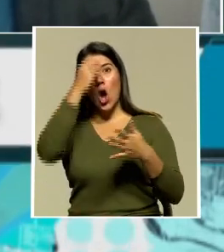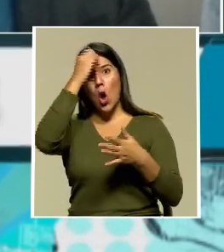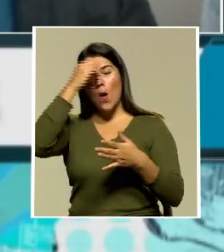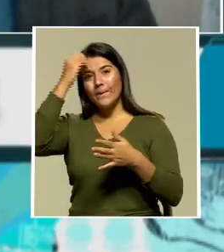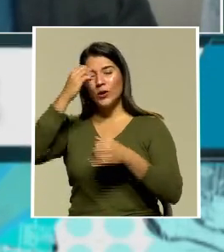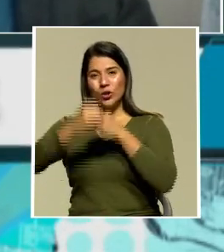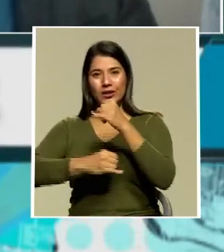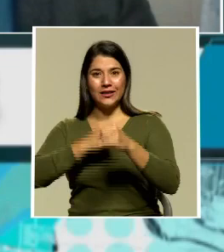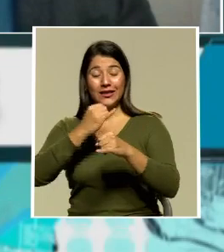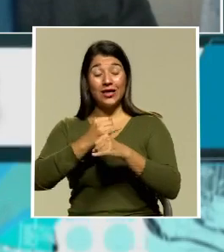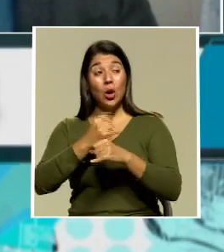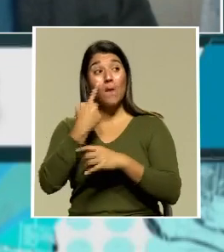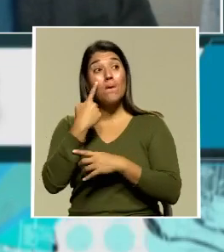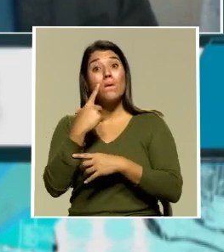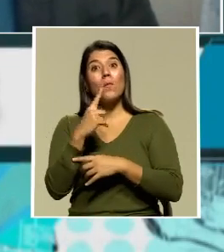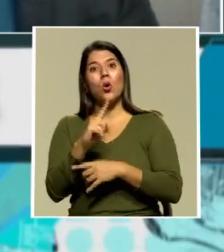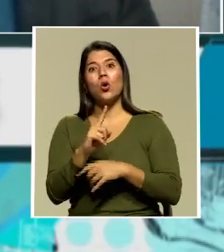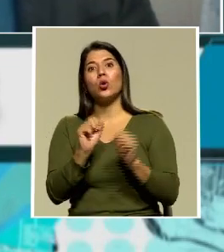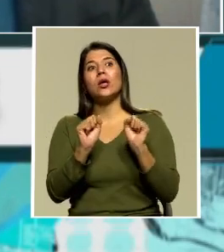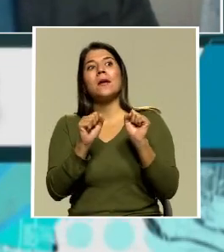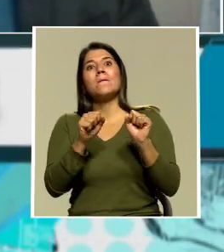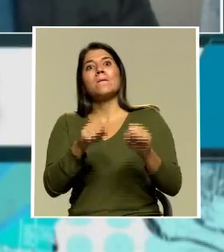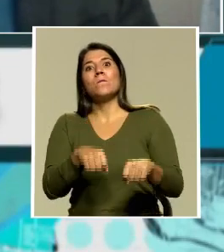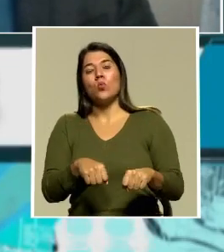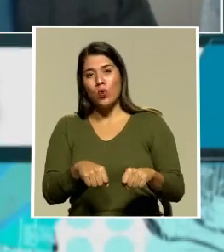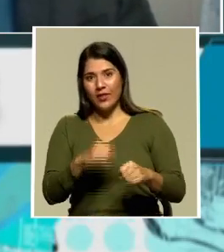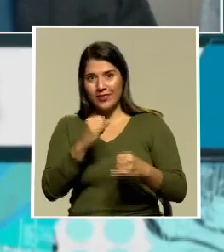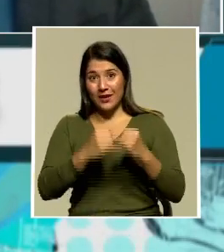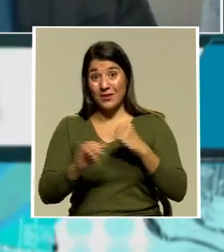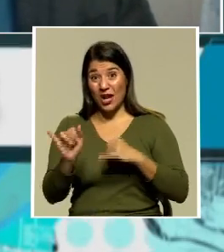internacionales ante lo que podría convertirse en un gobierno autoritario.